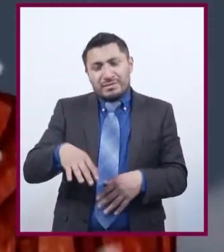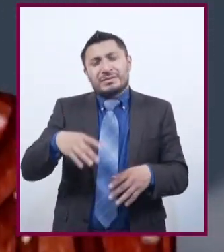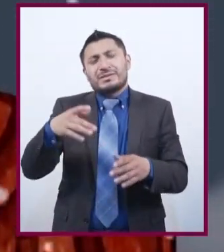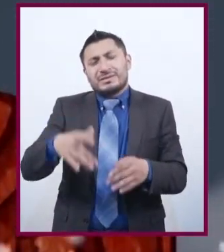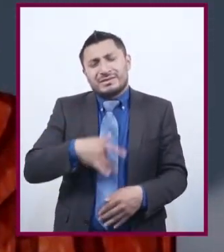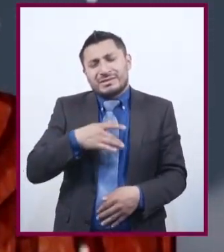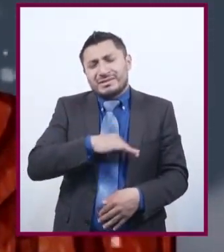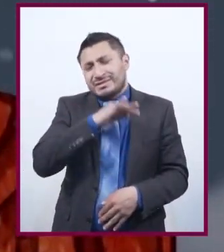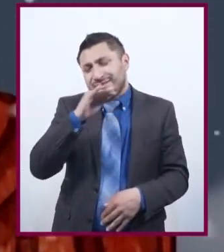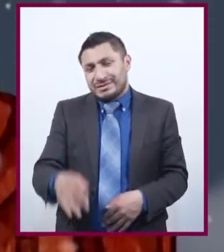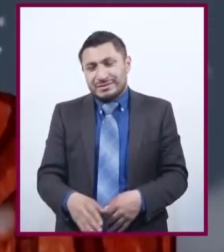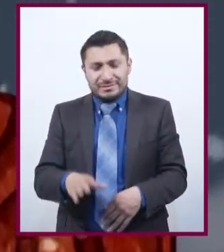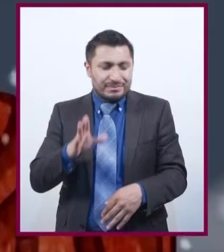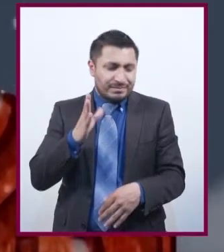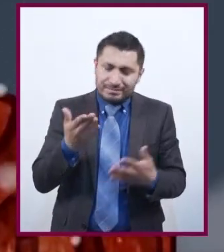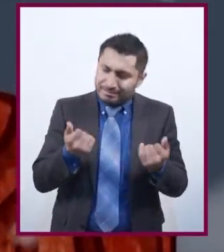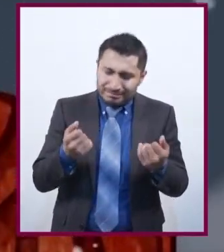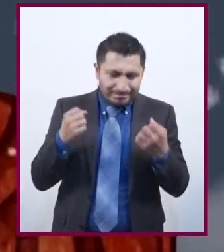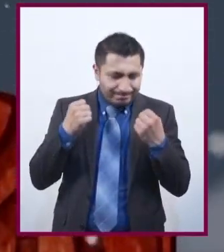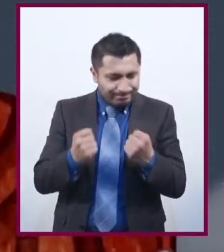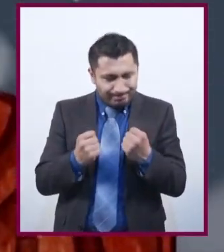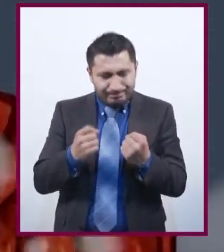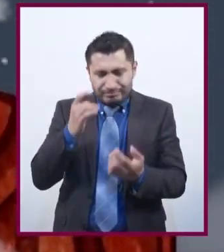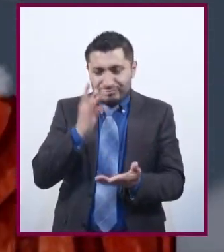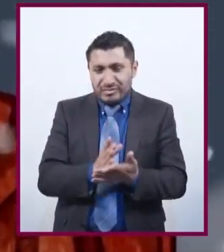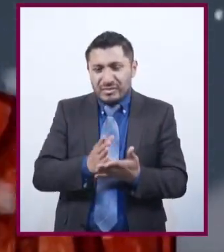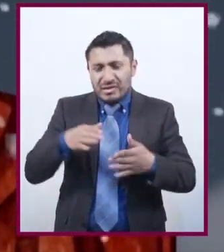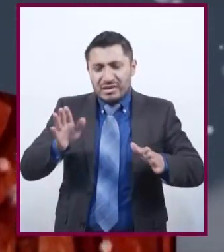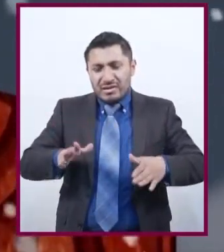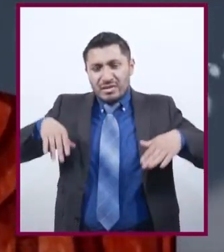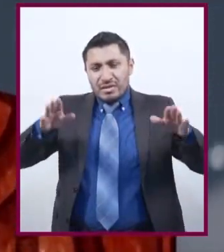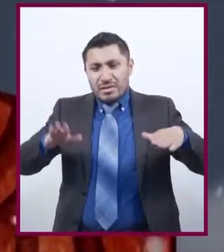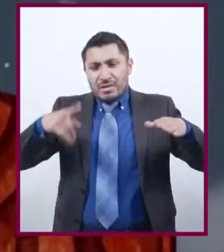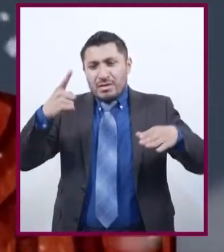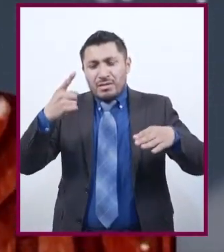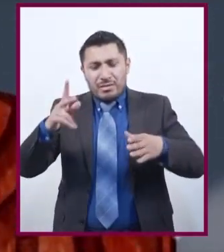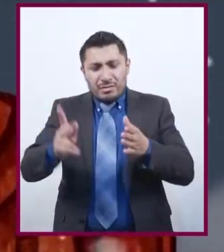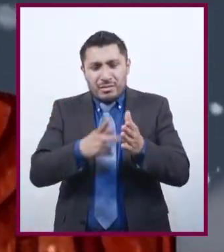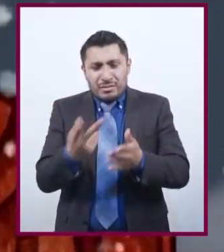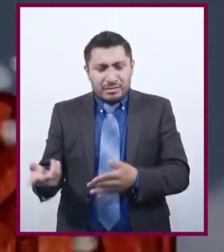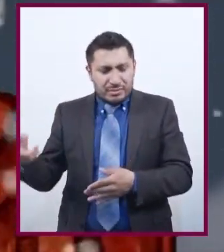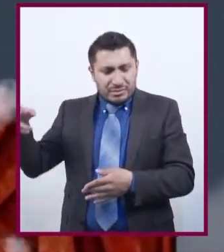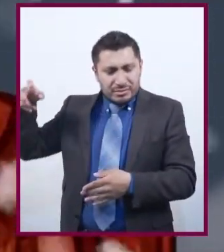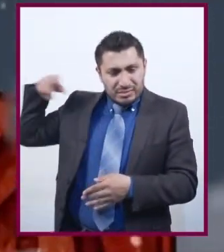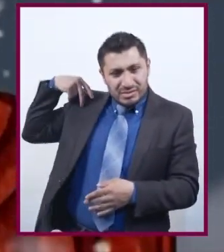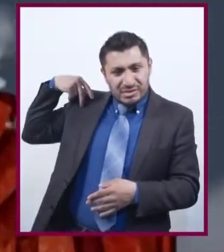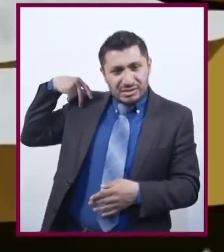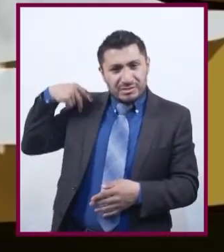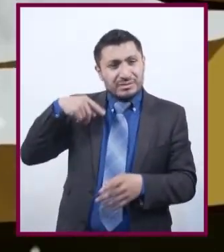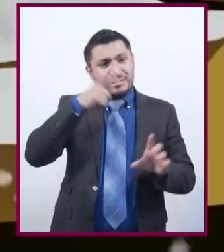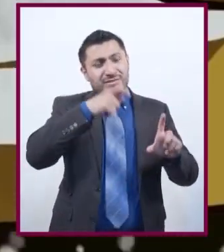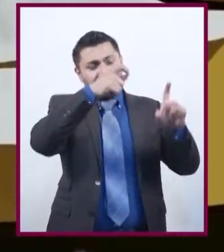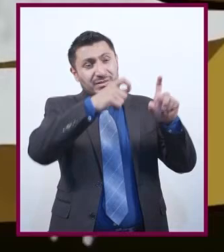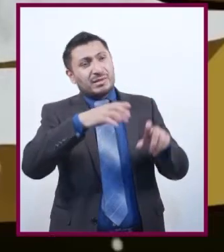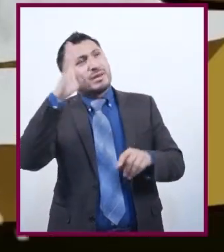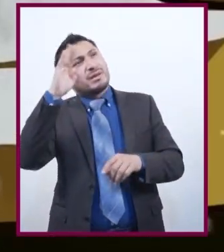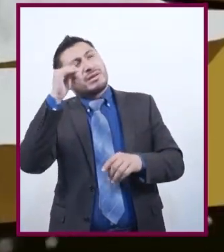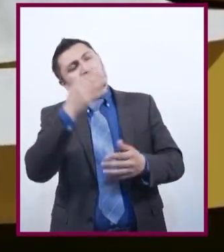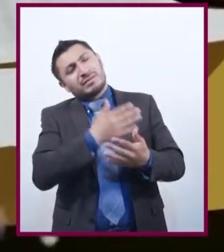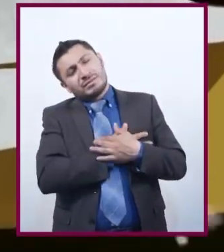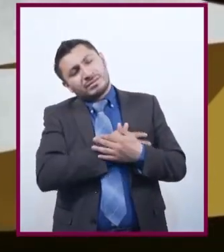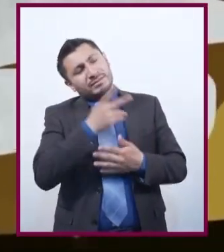pero al fin sintió que iba a morir no tuvo fuerzas más que para volar una vez sobre el hombro del príncipe